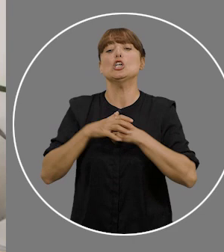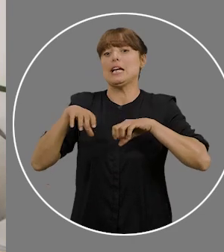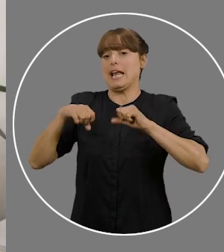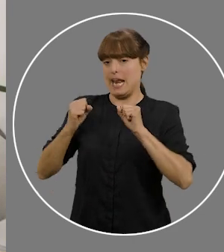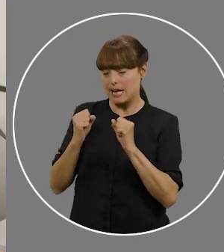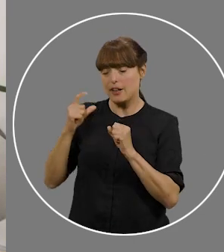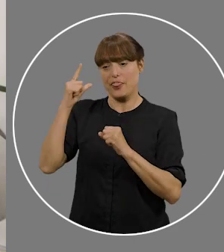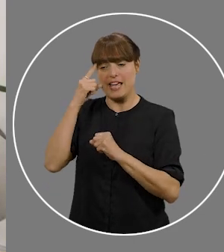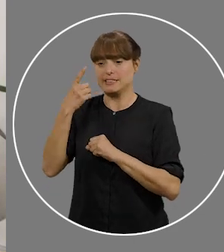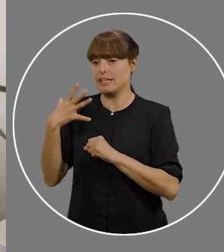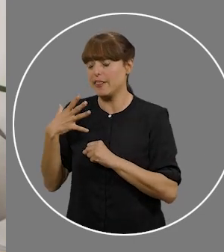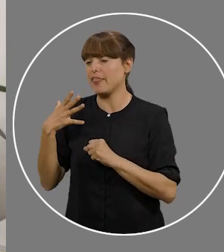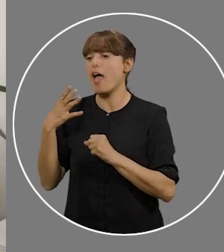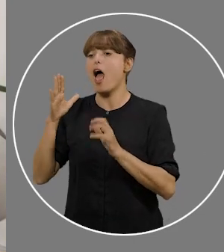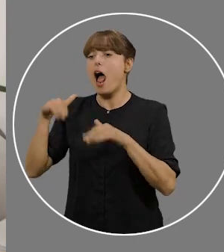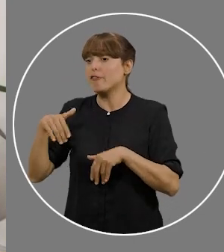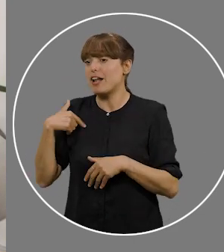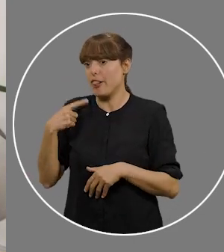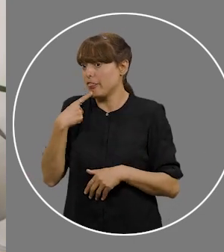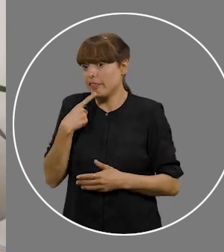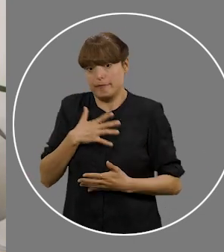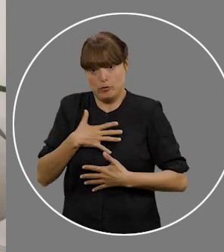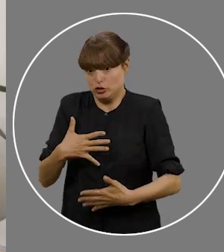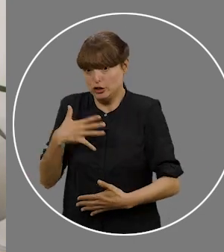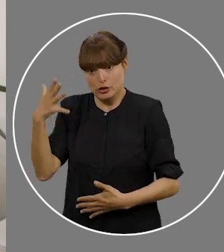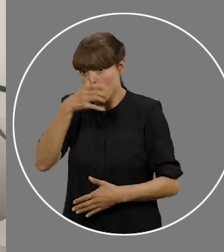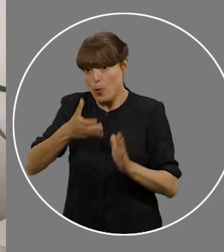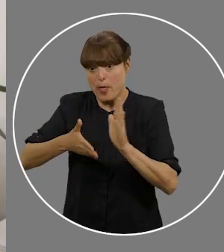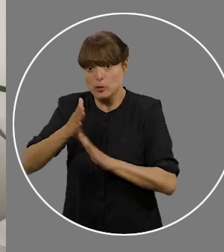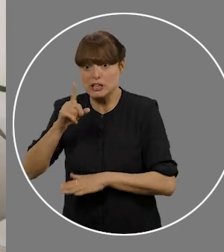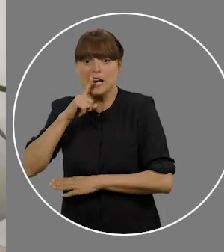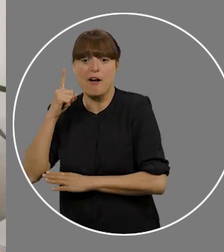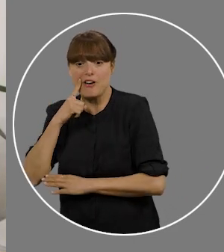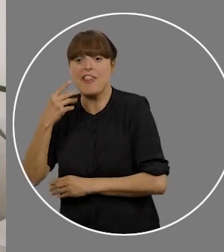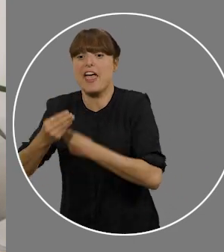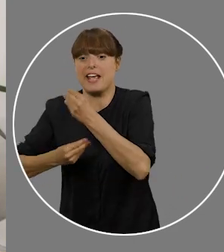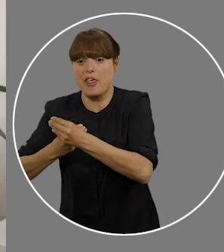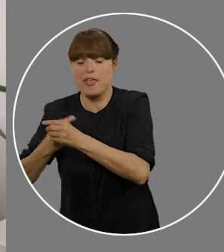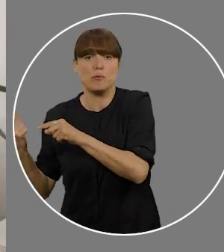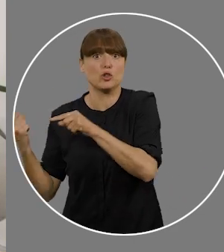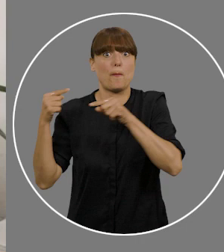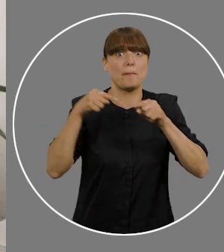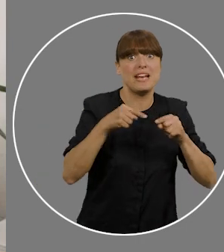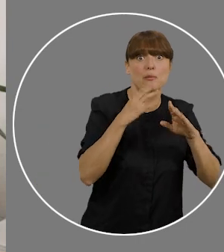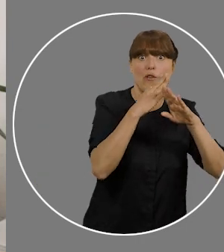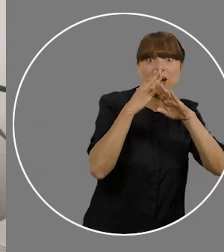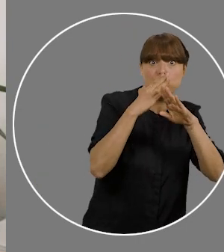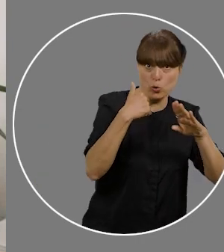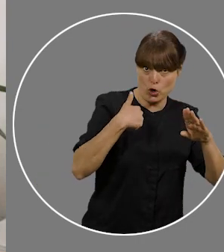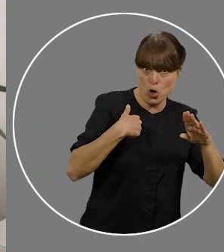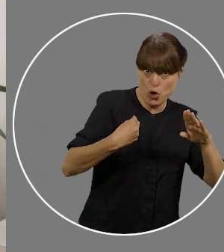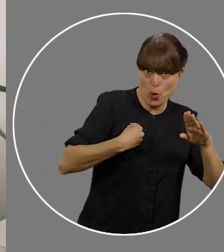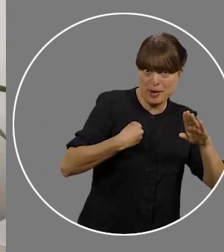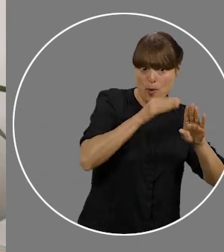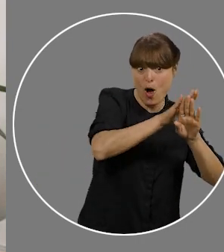y su tío hicieron otro refugio más pequeñito para vivir ellos, porque ya como no pudieron irse a Francia.